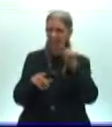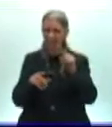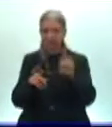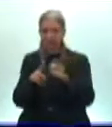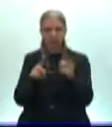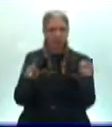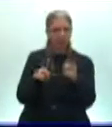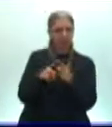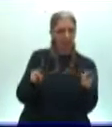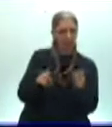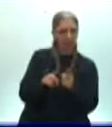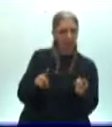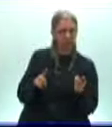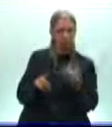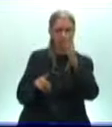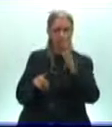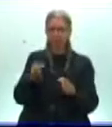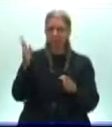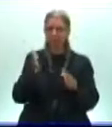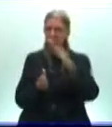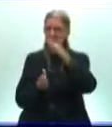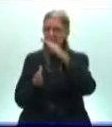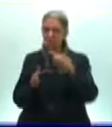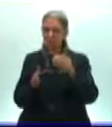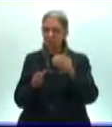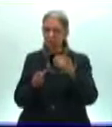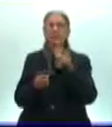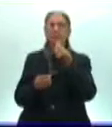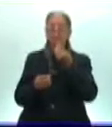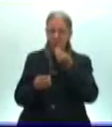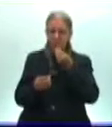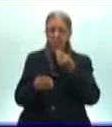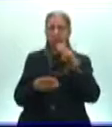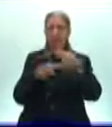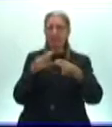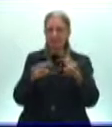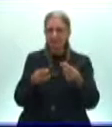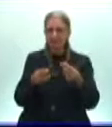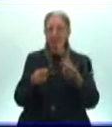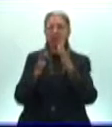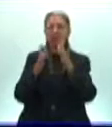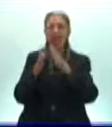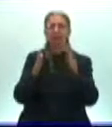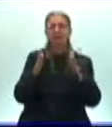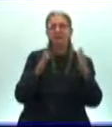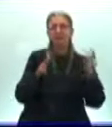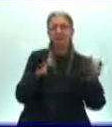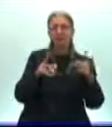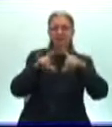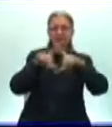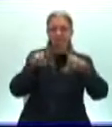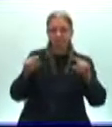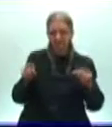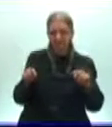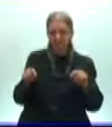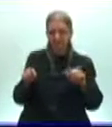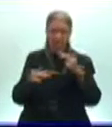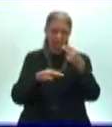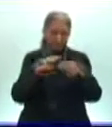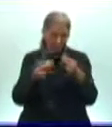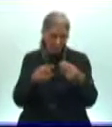longitudes de los lados y ya con eso es posible clasificar el triángulo. Y si lo hacen en la libreta,